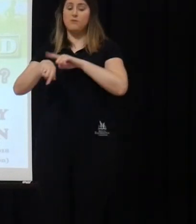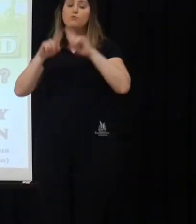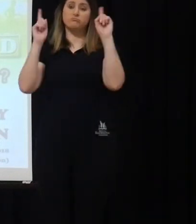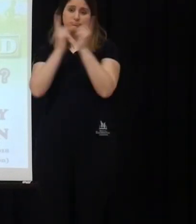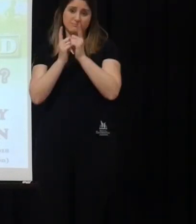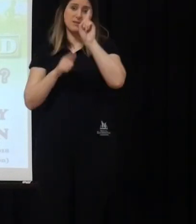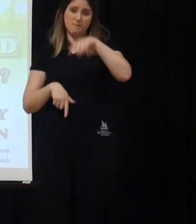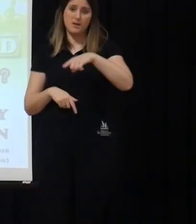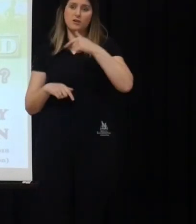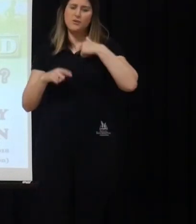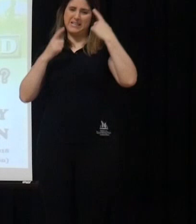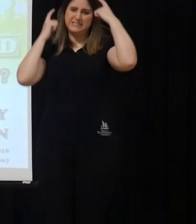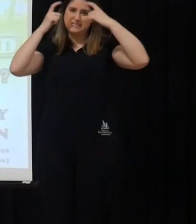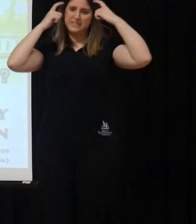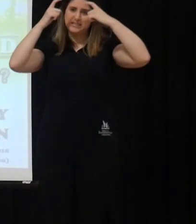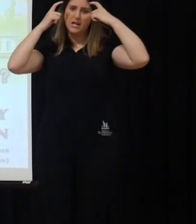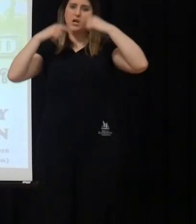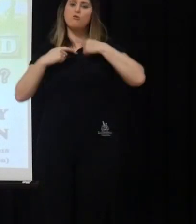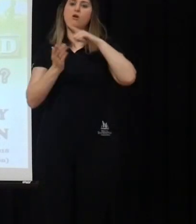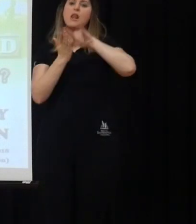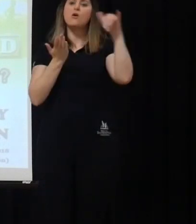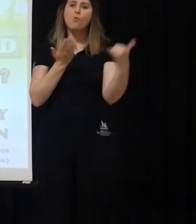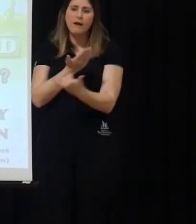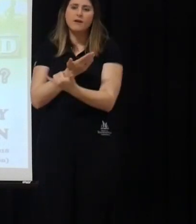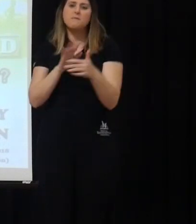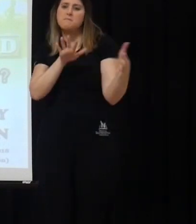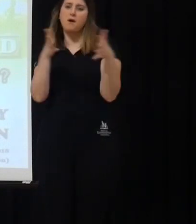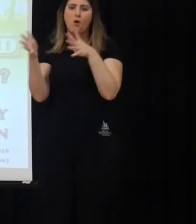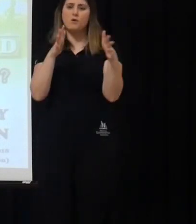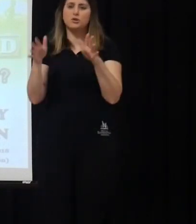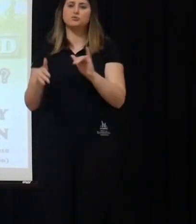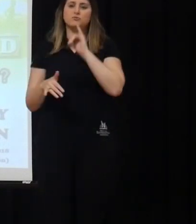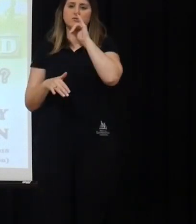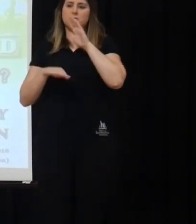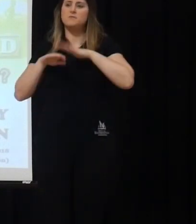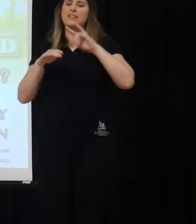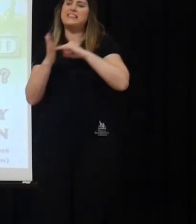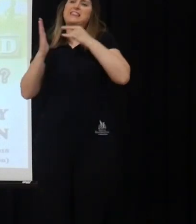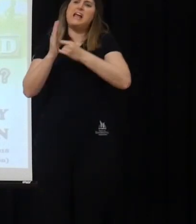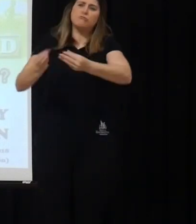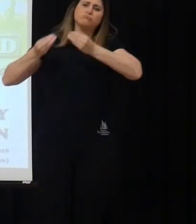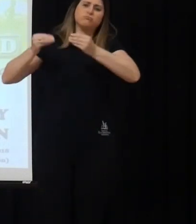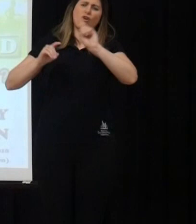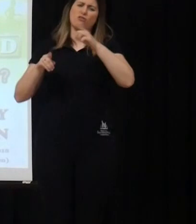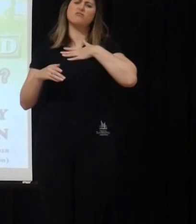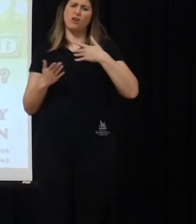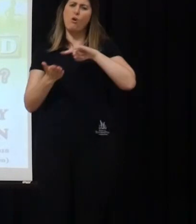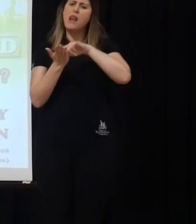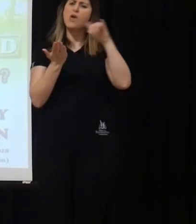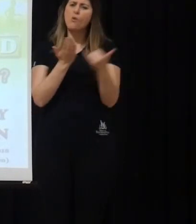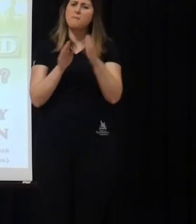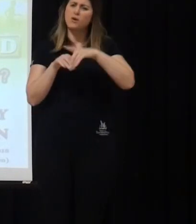limitado y procuraré recurrir a un lenguaje lo suficientemente no técnico para que ustedes me entiendan.